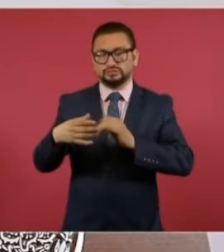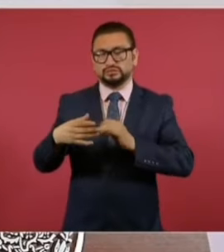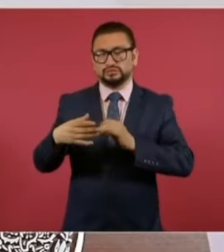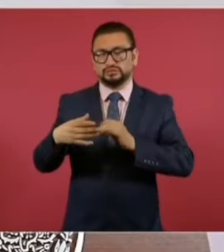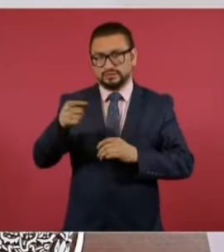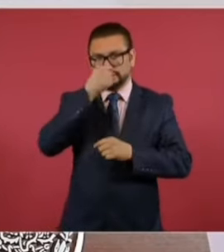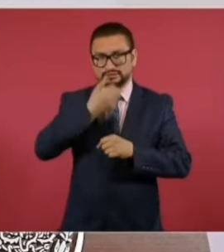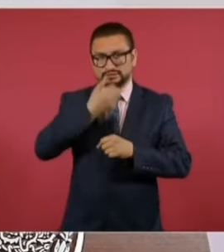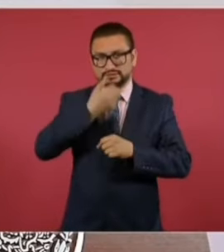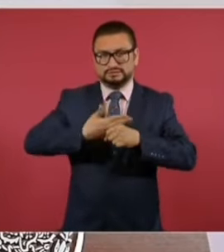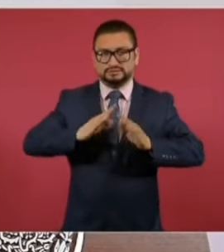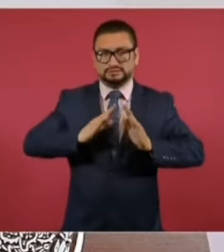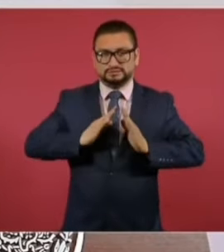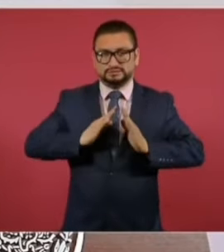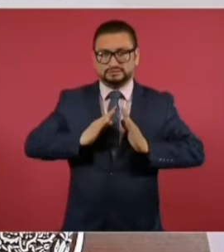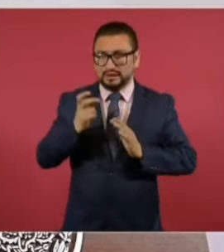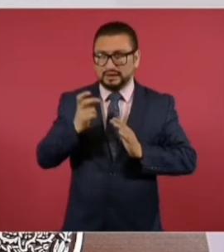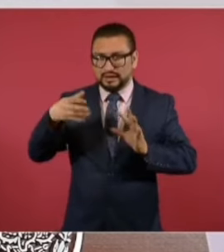de la Secretaría de la Defensa,